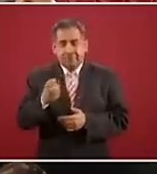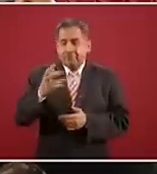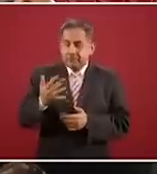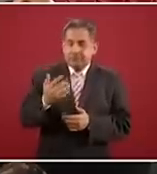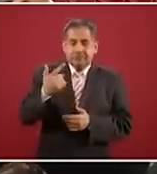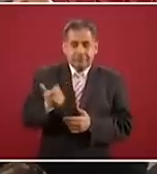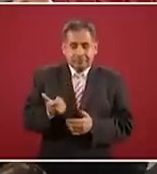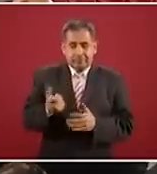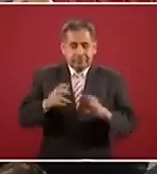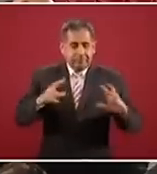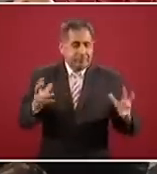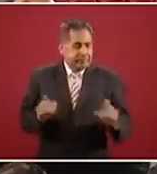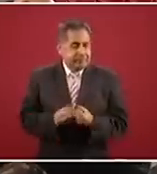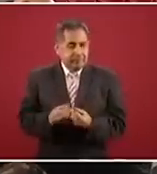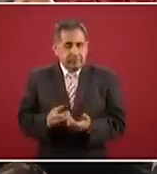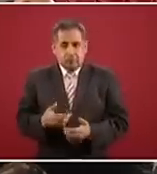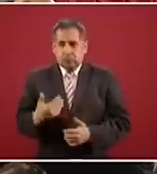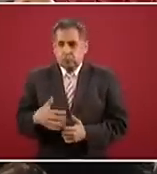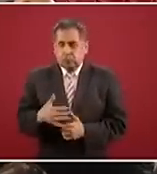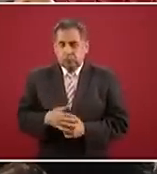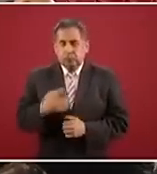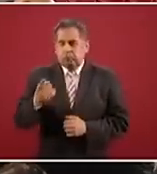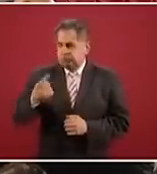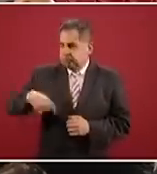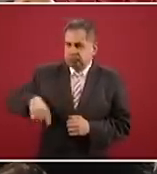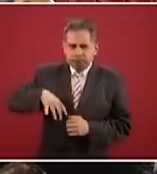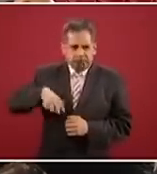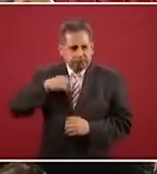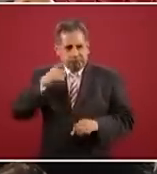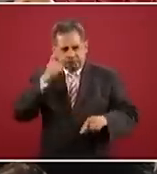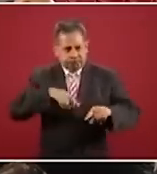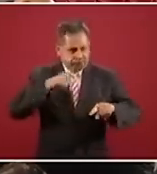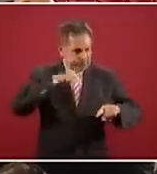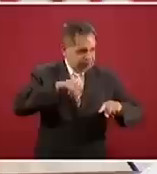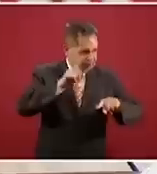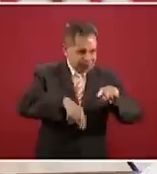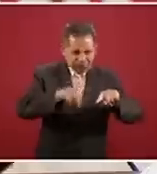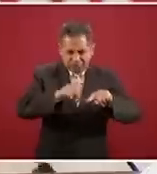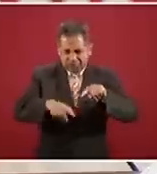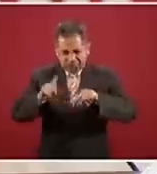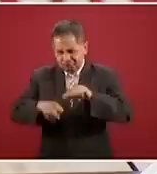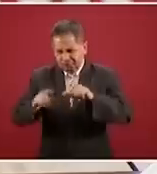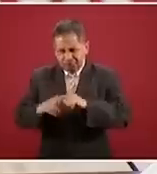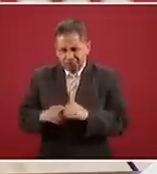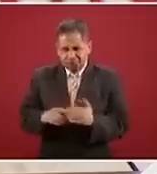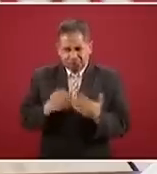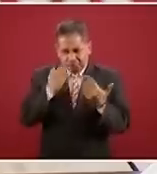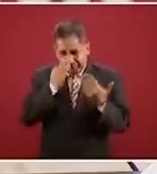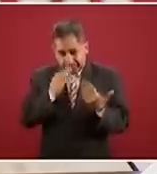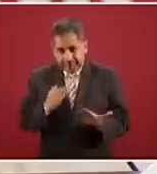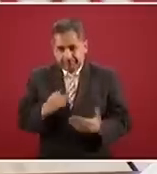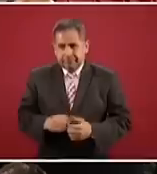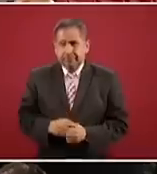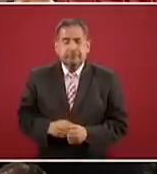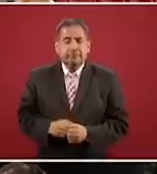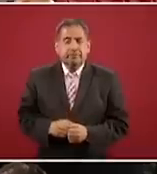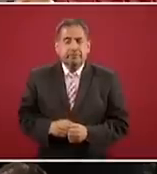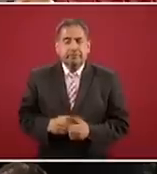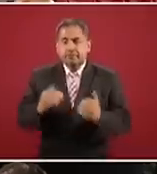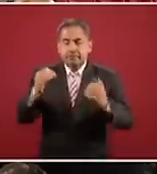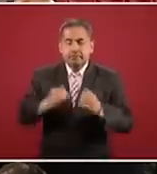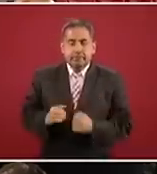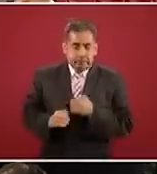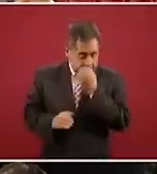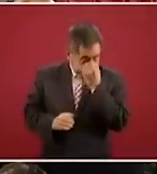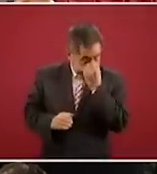34.671.336.250 pesos moneda nacional. Ese es el esfuerzo en este ámbito que se ha realizado. La que sigue, por favor.